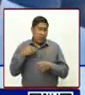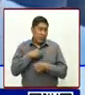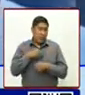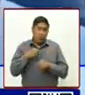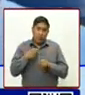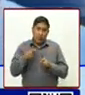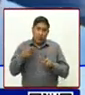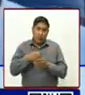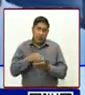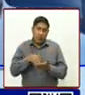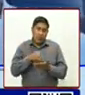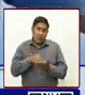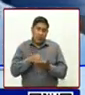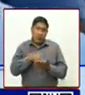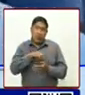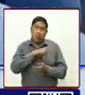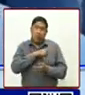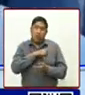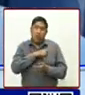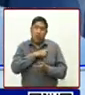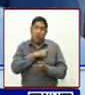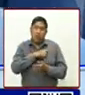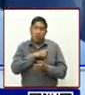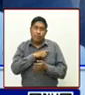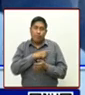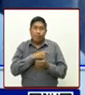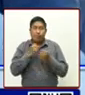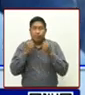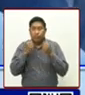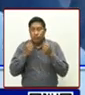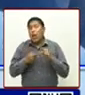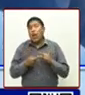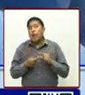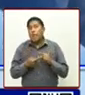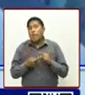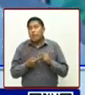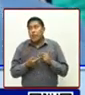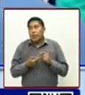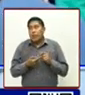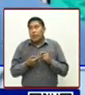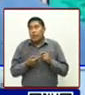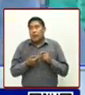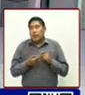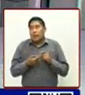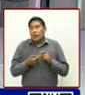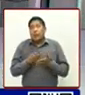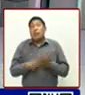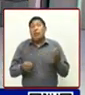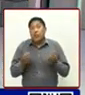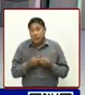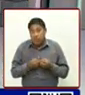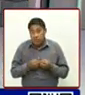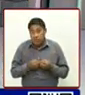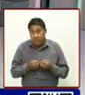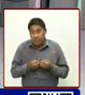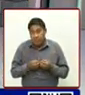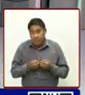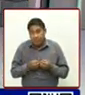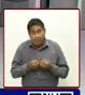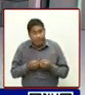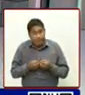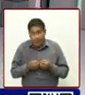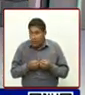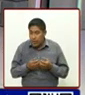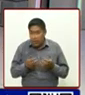desde la Fuerza Especial de Lucha contra el Crimen. Muy dolorosa. ¿Qué más podemos decir, Héctor? Si una vez más nos enteramos de